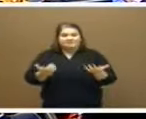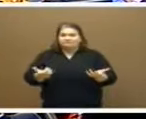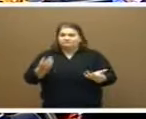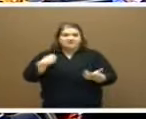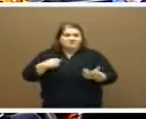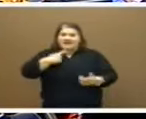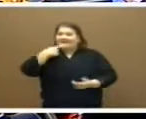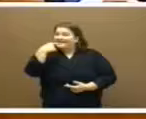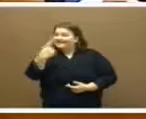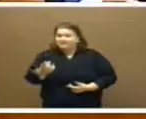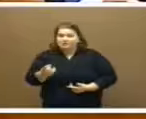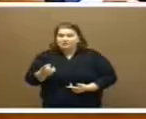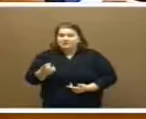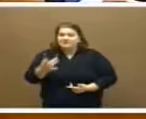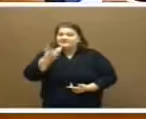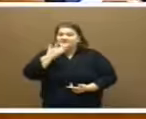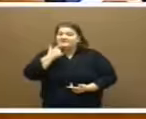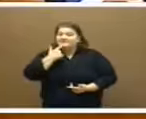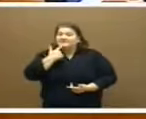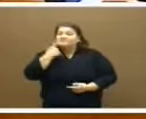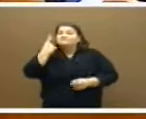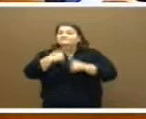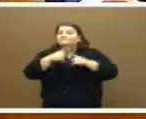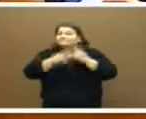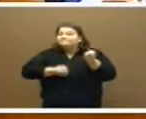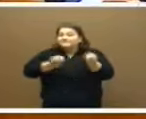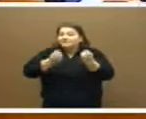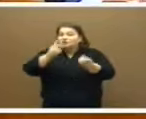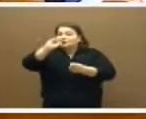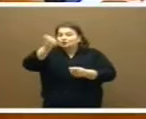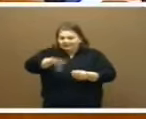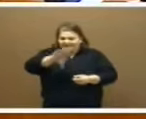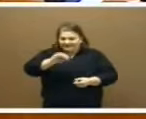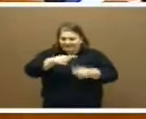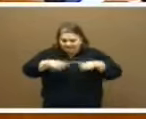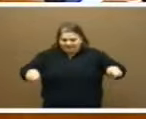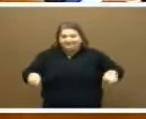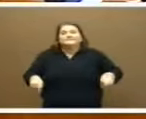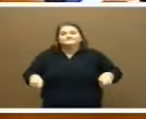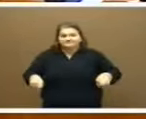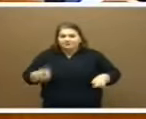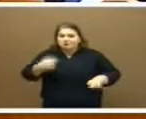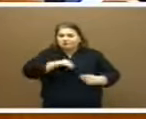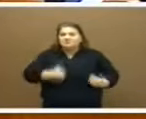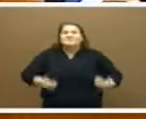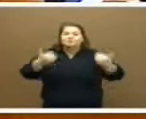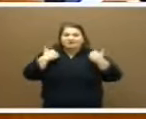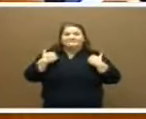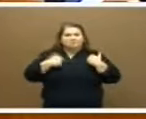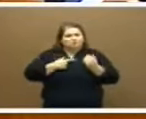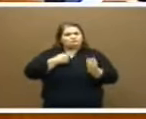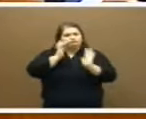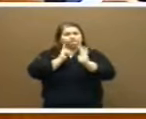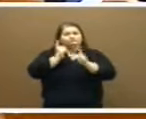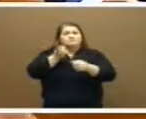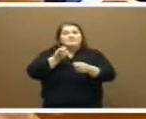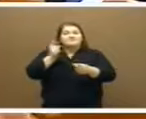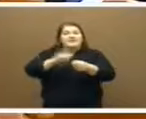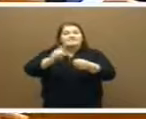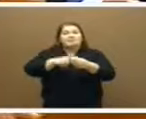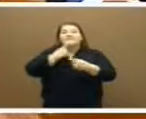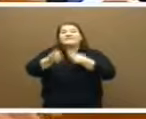son y se pronuncian, y otra cosa muy distinta son las interpretaciones. Evidentemente, este Gobierno es responsable de las palabras que dicen sus miembros, pero